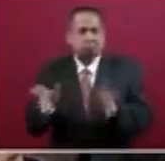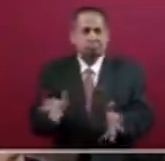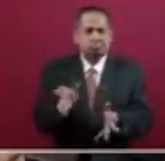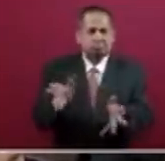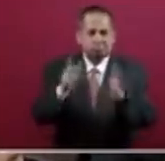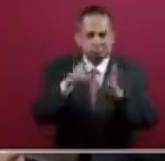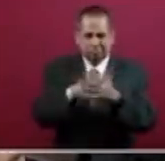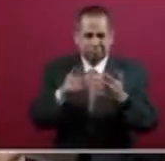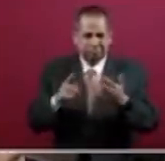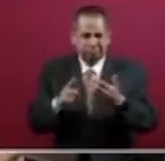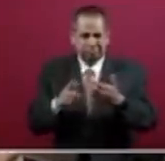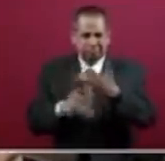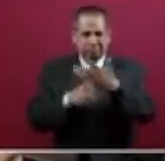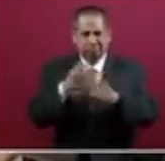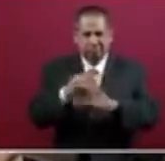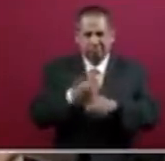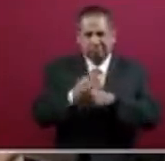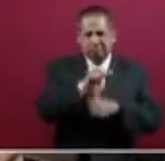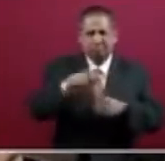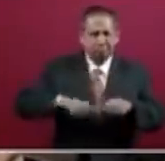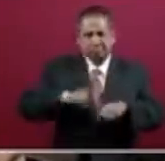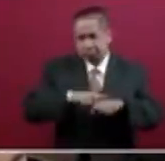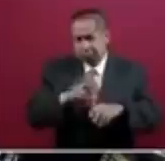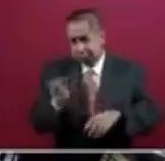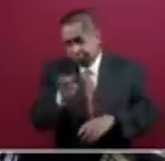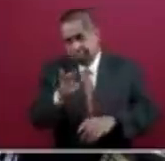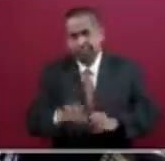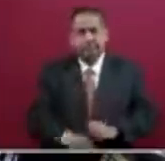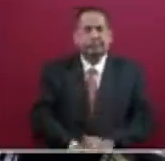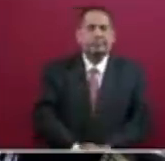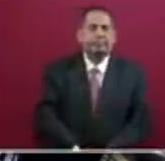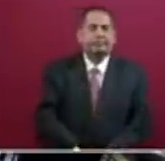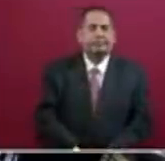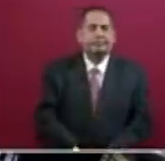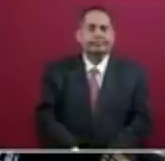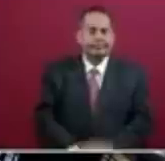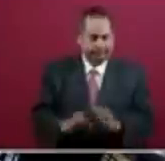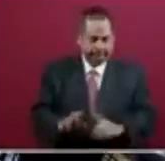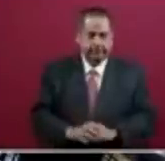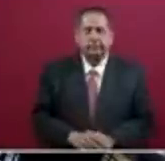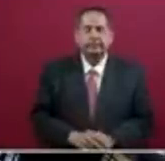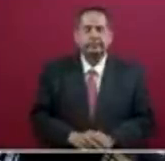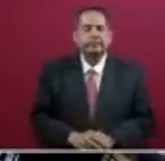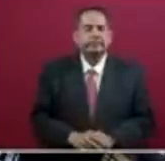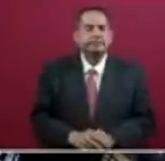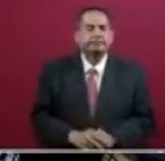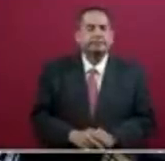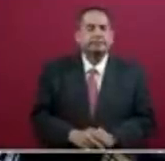pues estos maltratos a los gobernadores? Gracias. Bueno, miren…